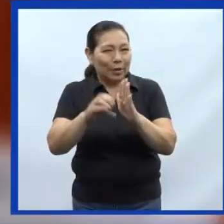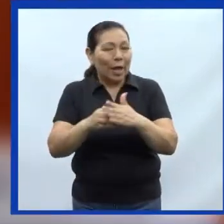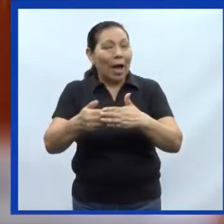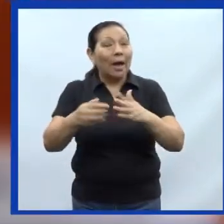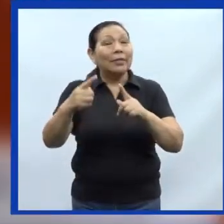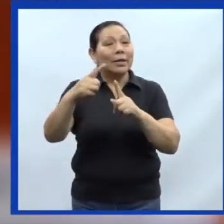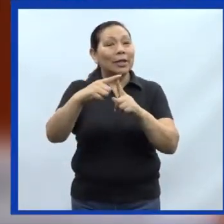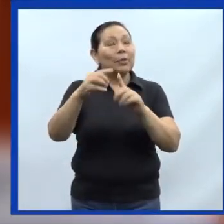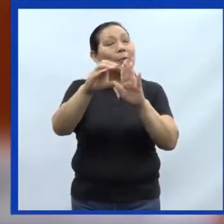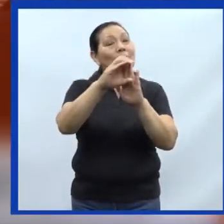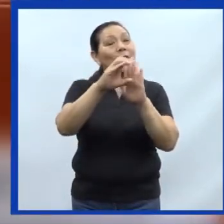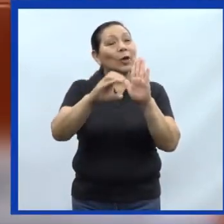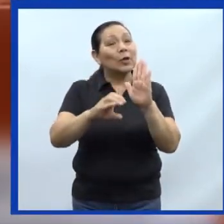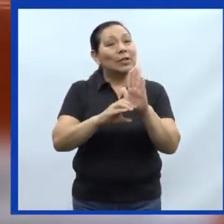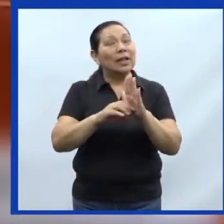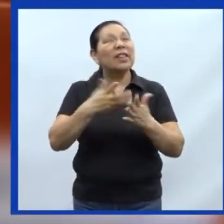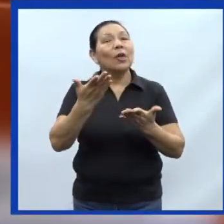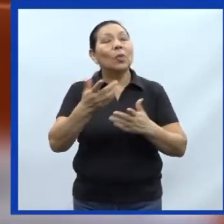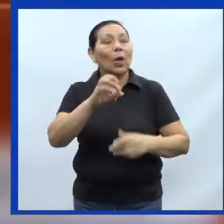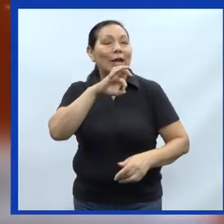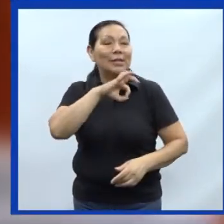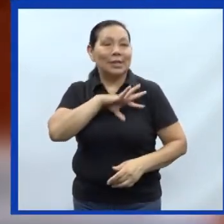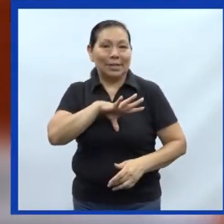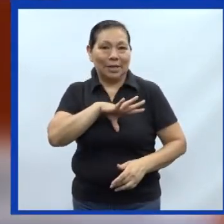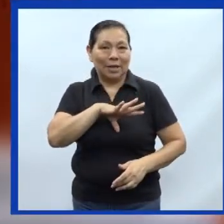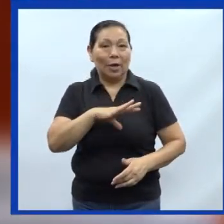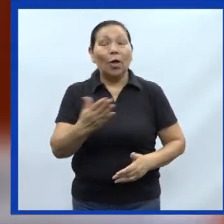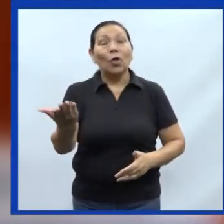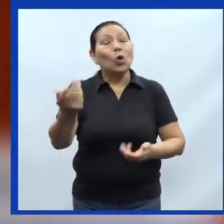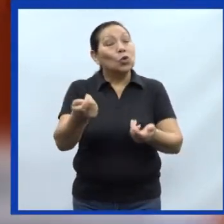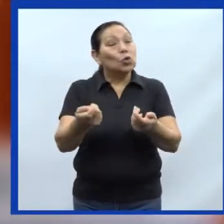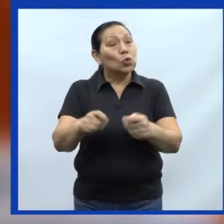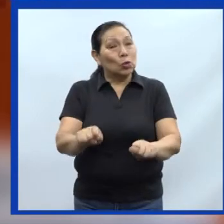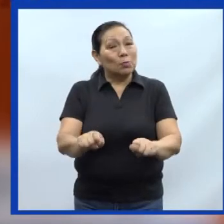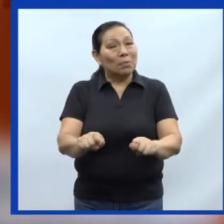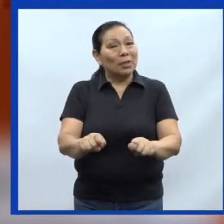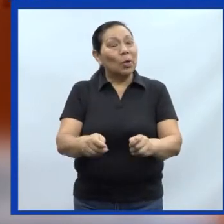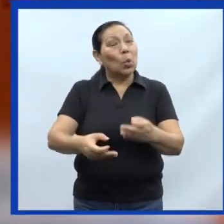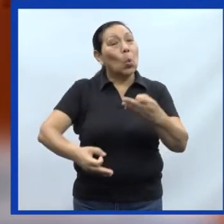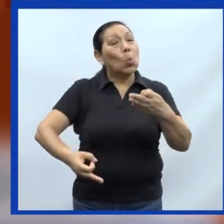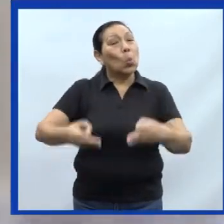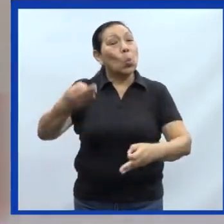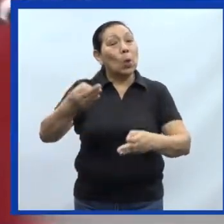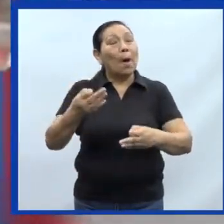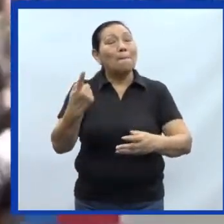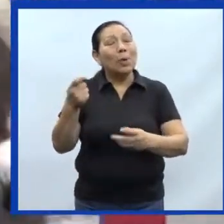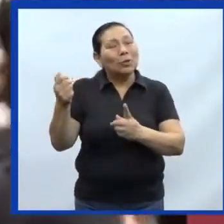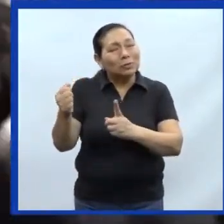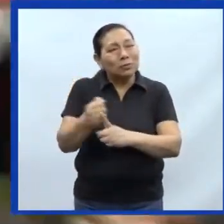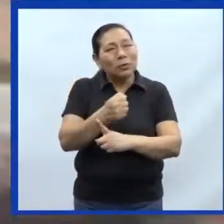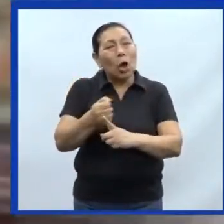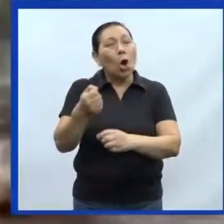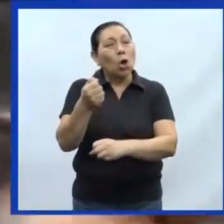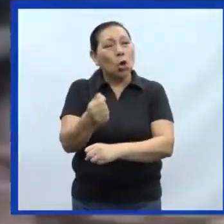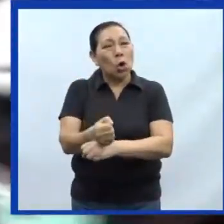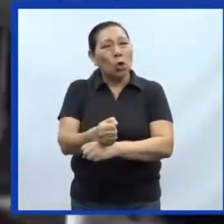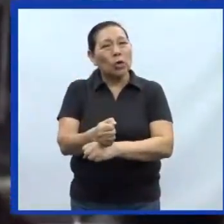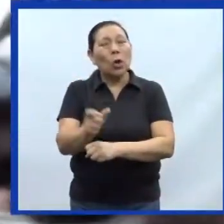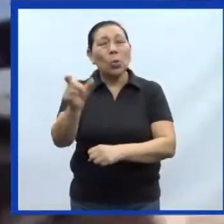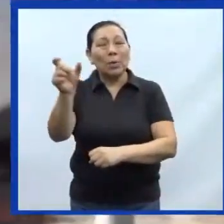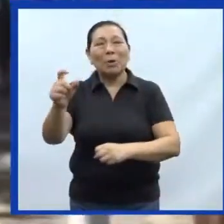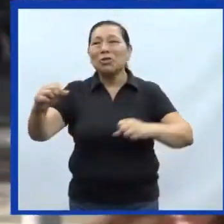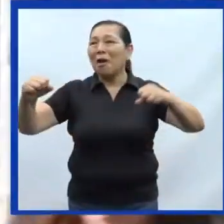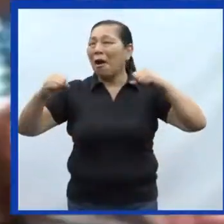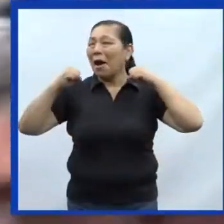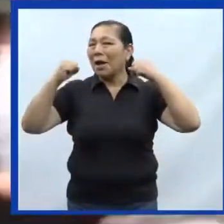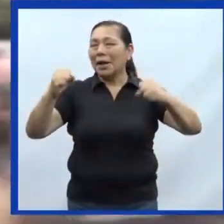el Tribunal Constitucional de Chile, en el que piden suspender el proceso judicial por torturas en contra de un